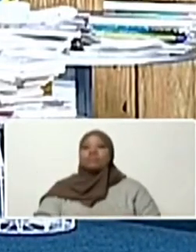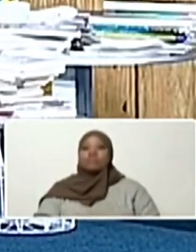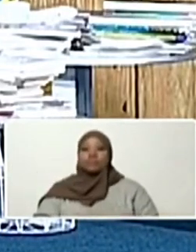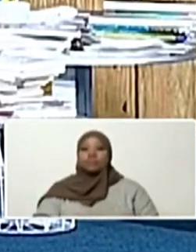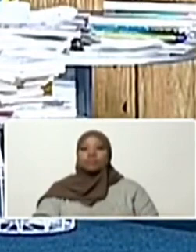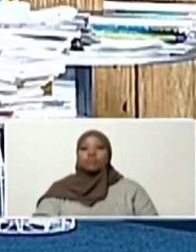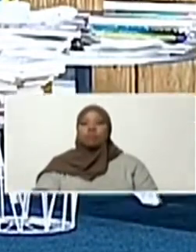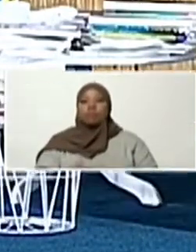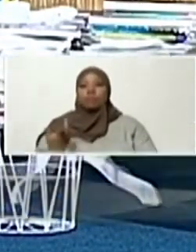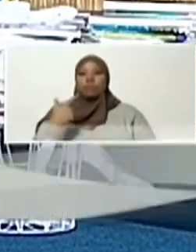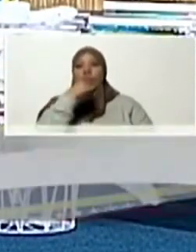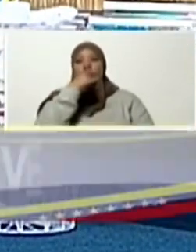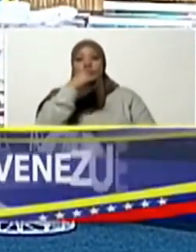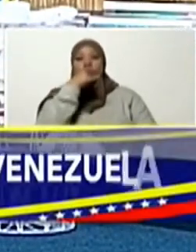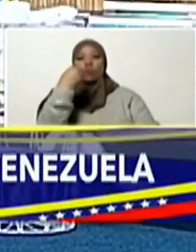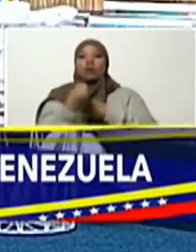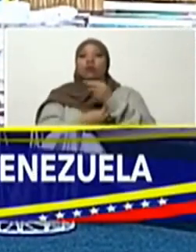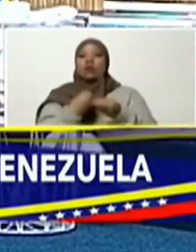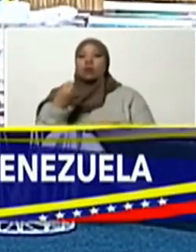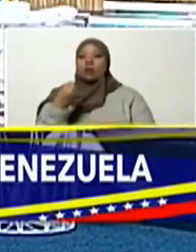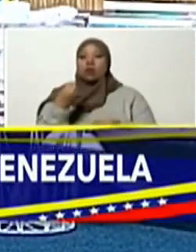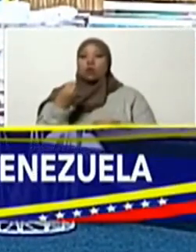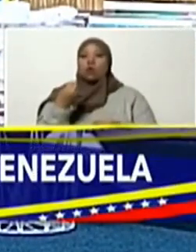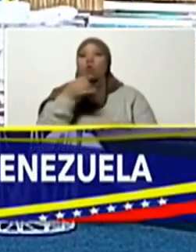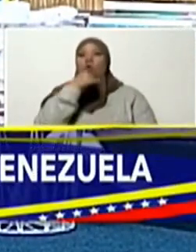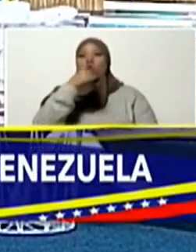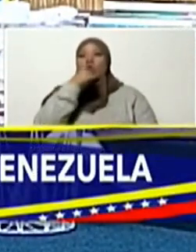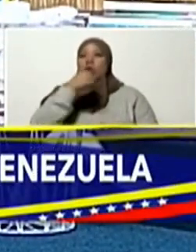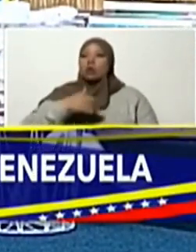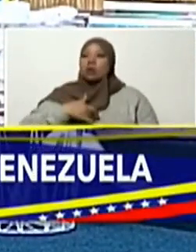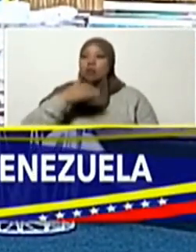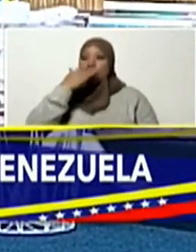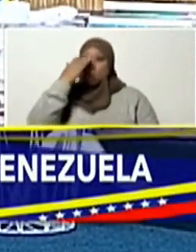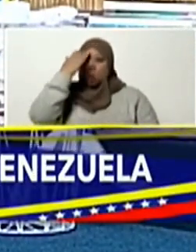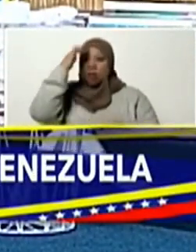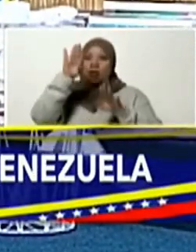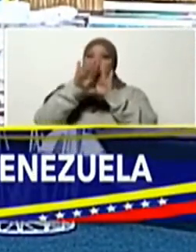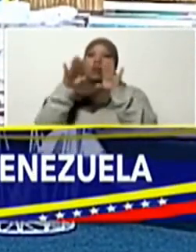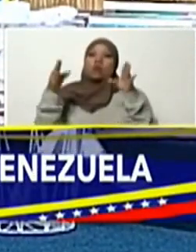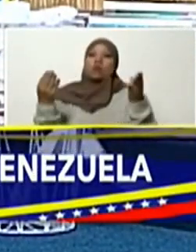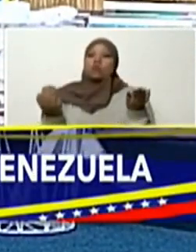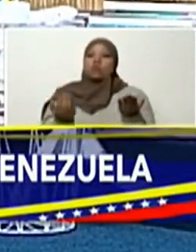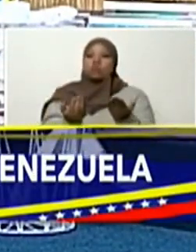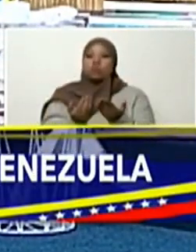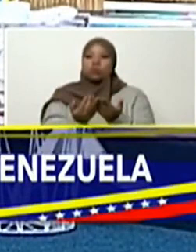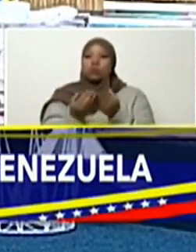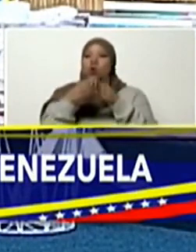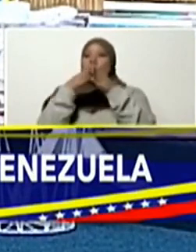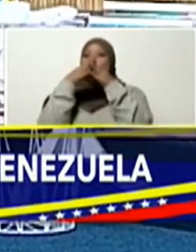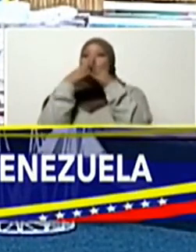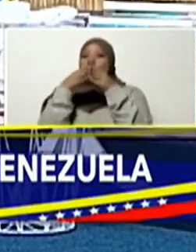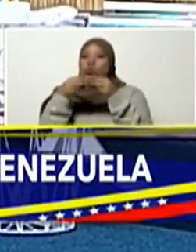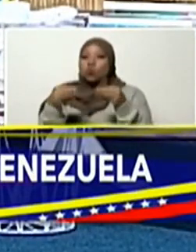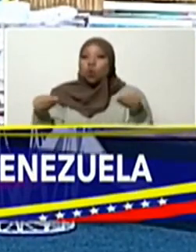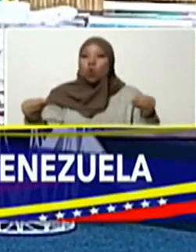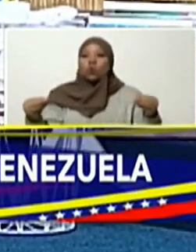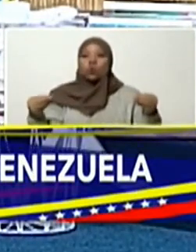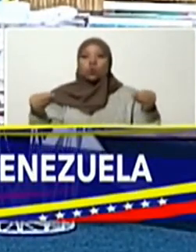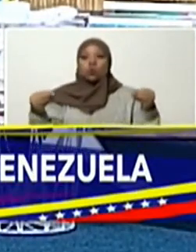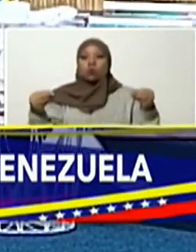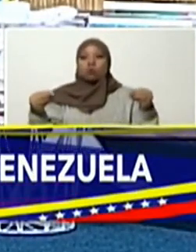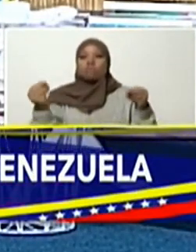Están las grandes marcas, las grandes cadenas hoteleras del mundo, pero todo está hecho